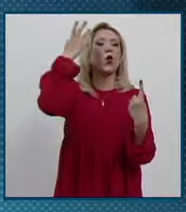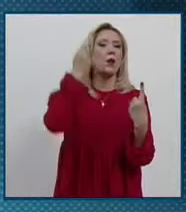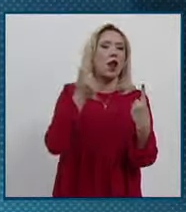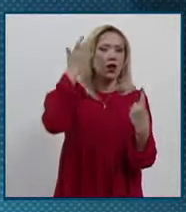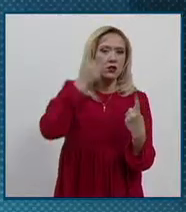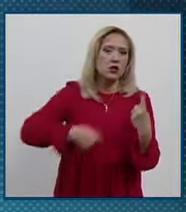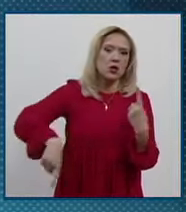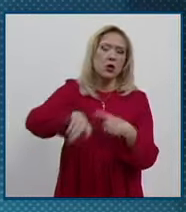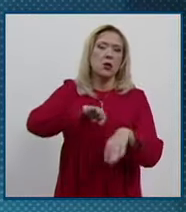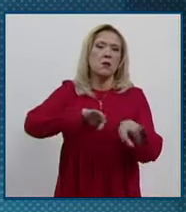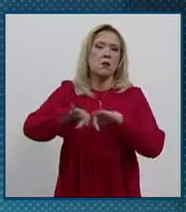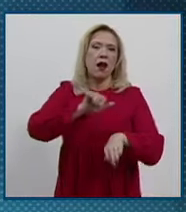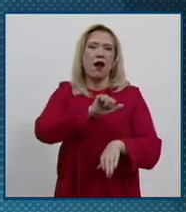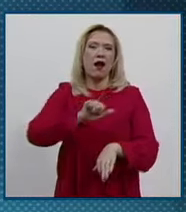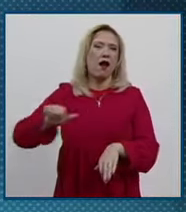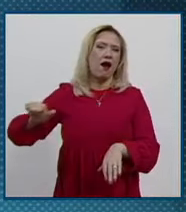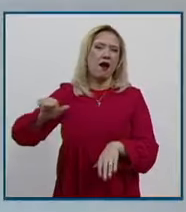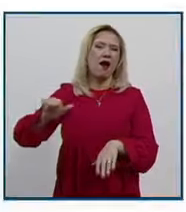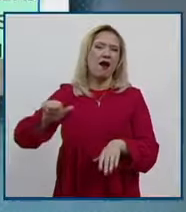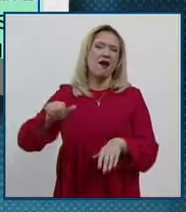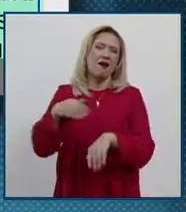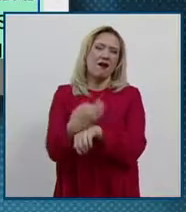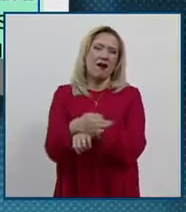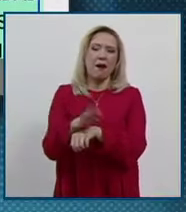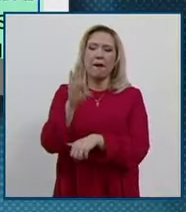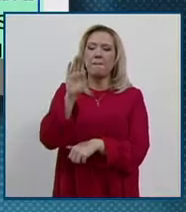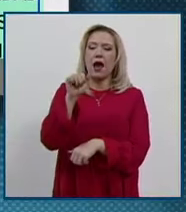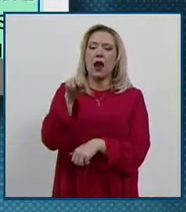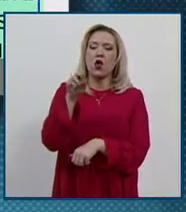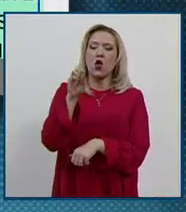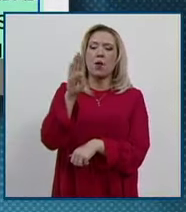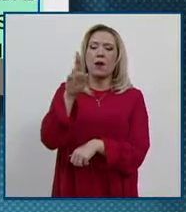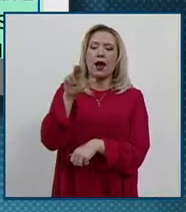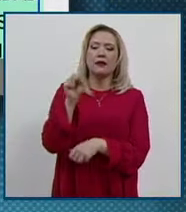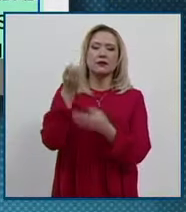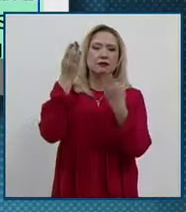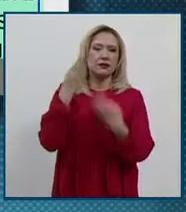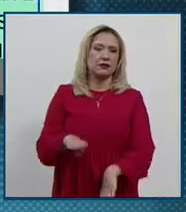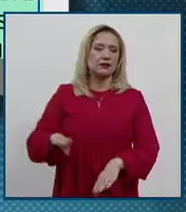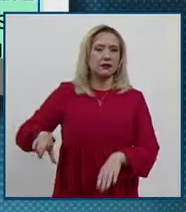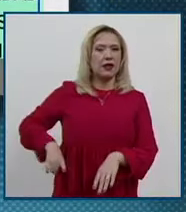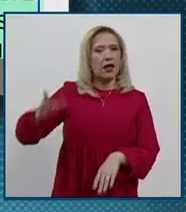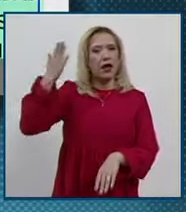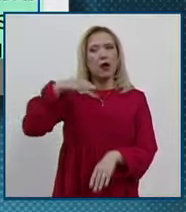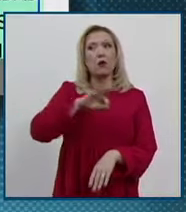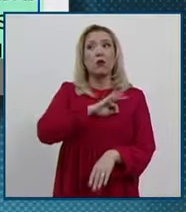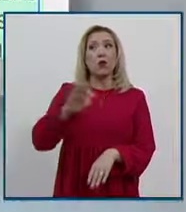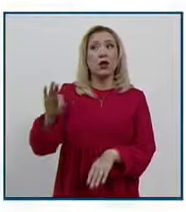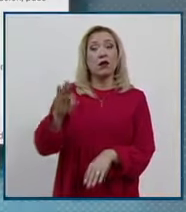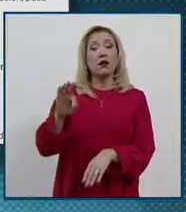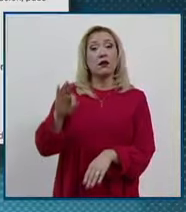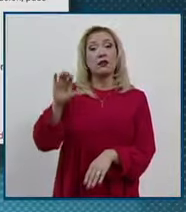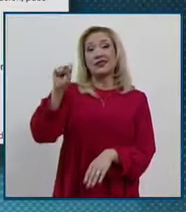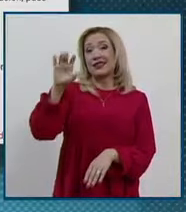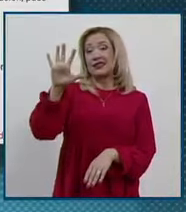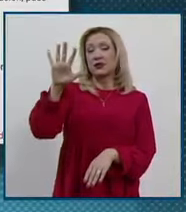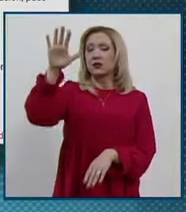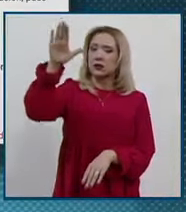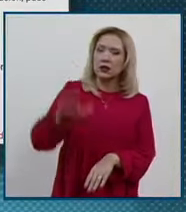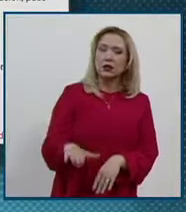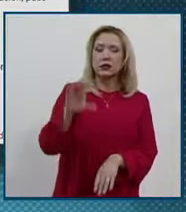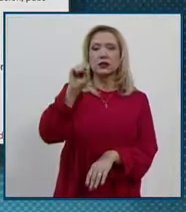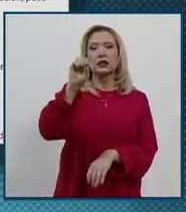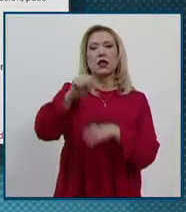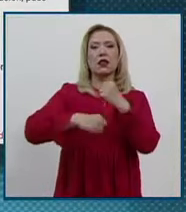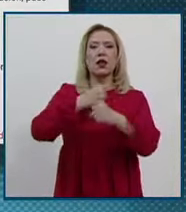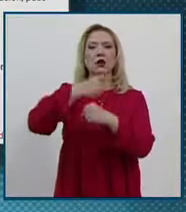trabajadores de confianza de banobras al establecer la posibilidad de reducir hasta en 5 años la edad de jubilación de